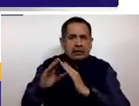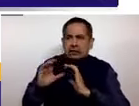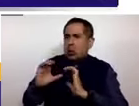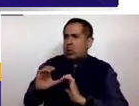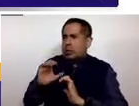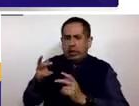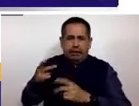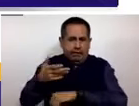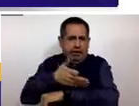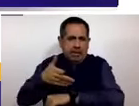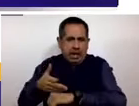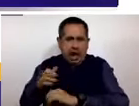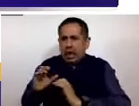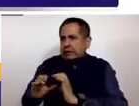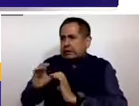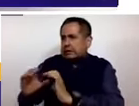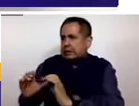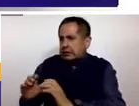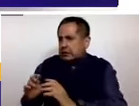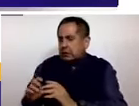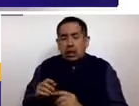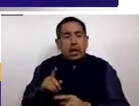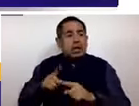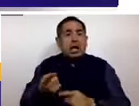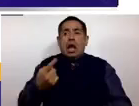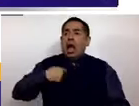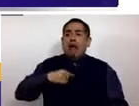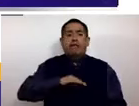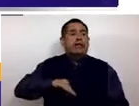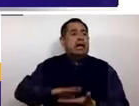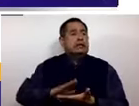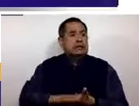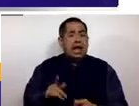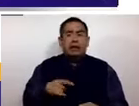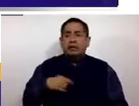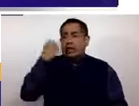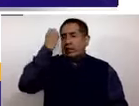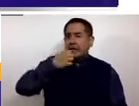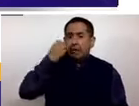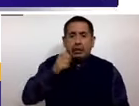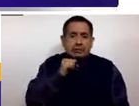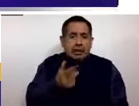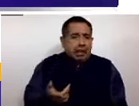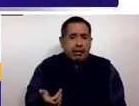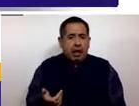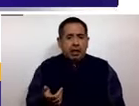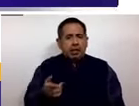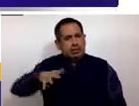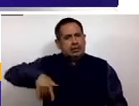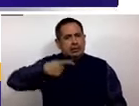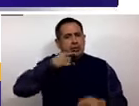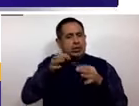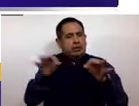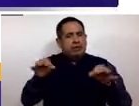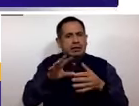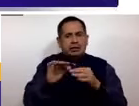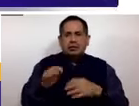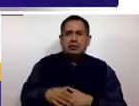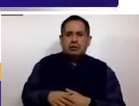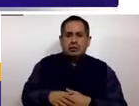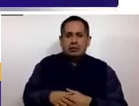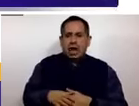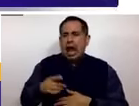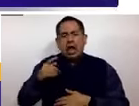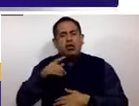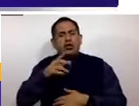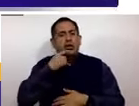cuidados, no hay felicitaciones, no hay evaluaciones. Me encantó la frase que dices, no se dice, a ver, vamos a